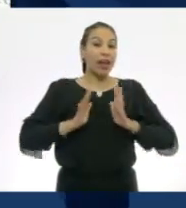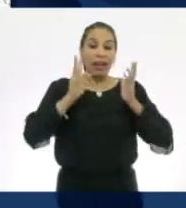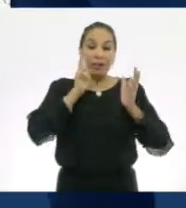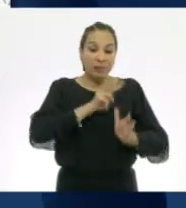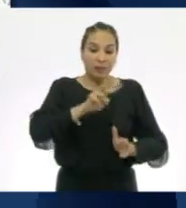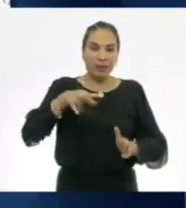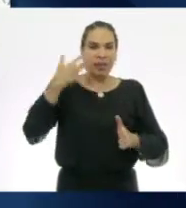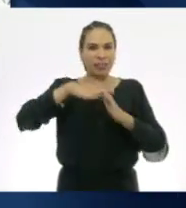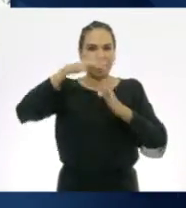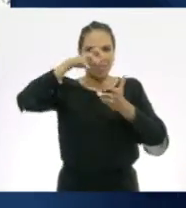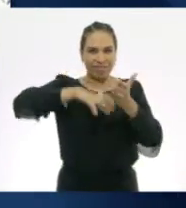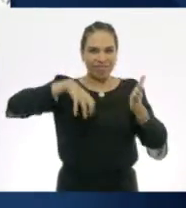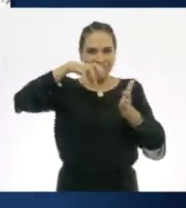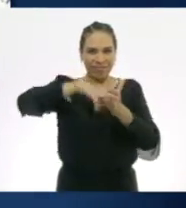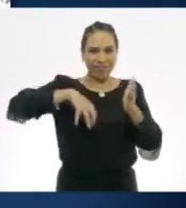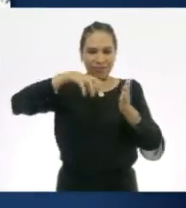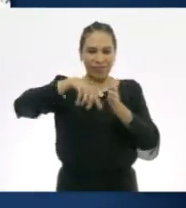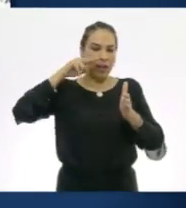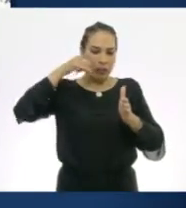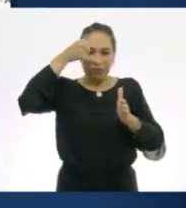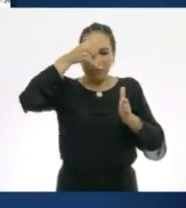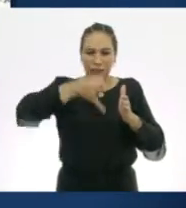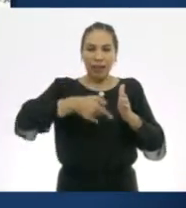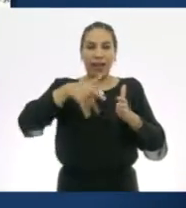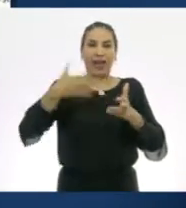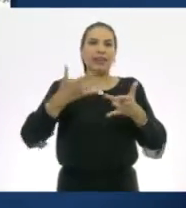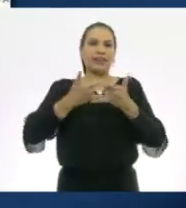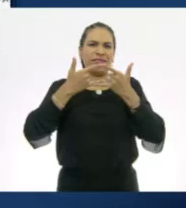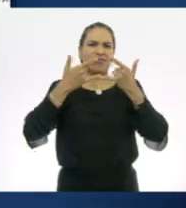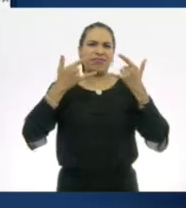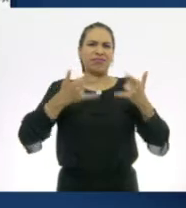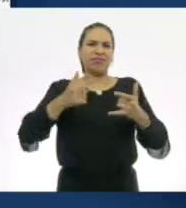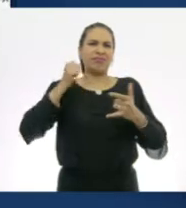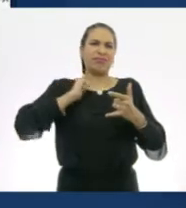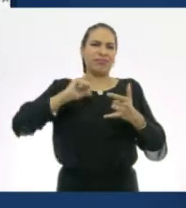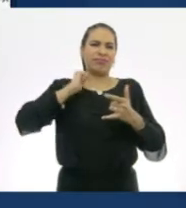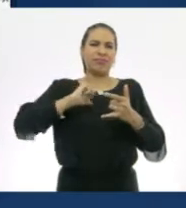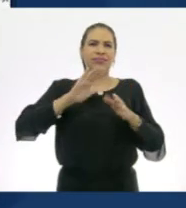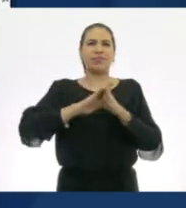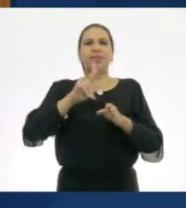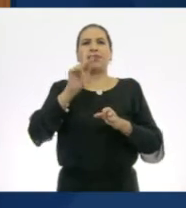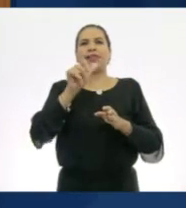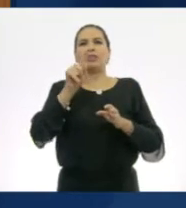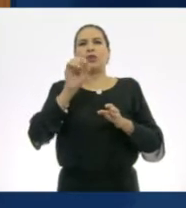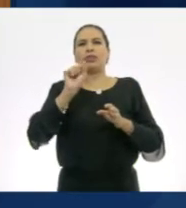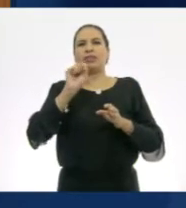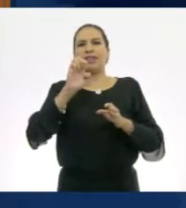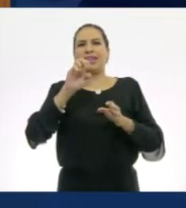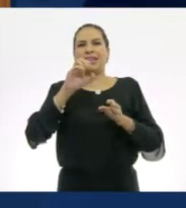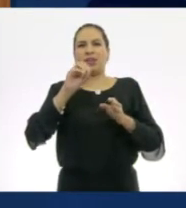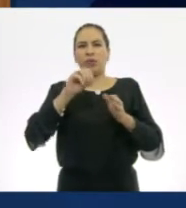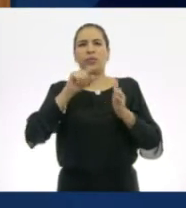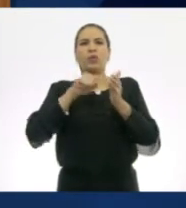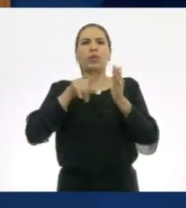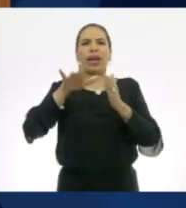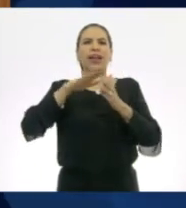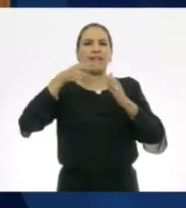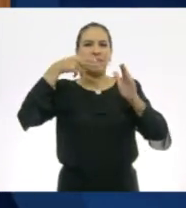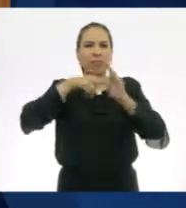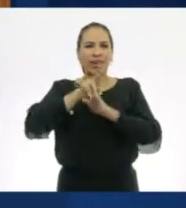en las excavaciones vestigios del Pleistoceno. En la estación Talismán del